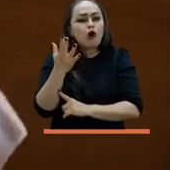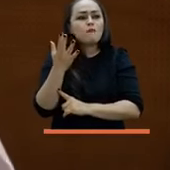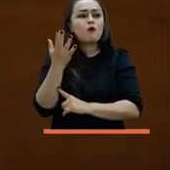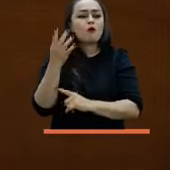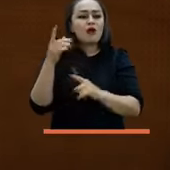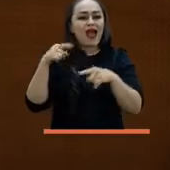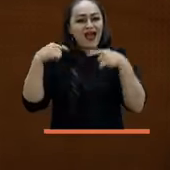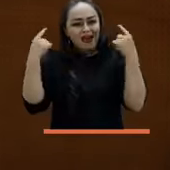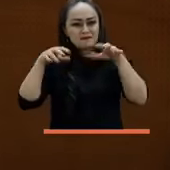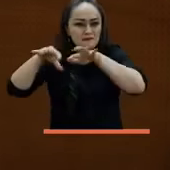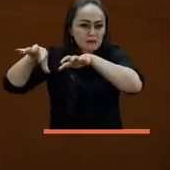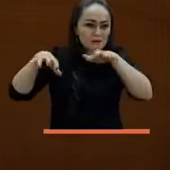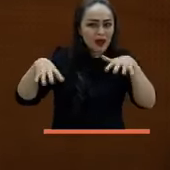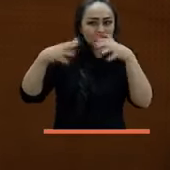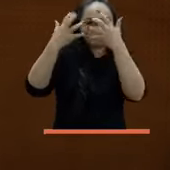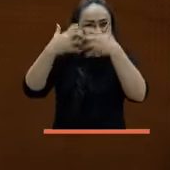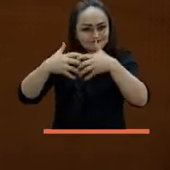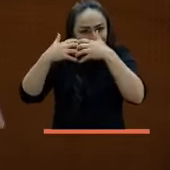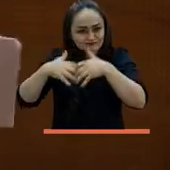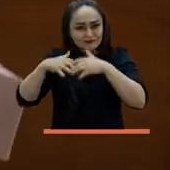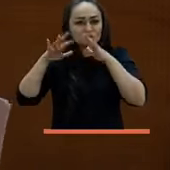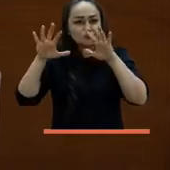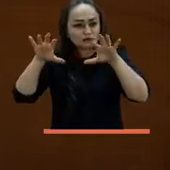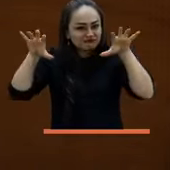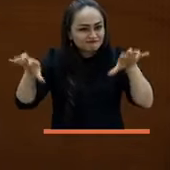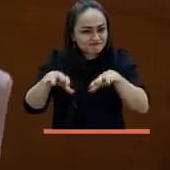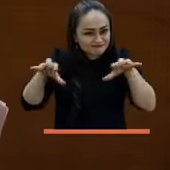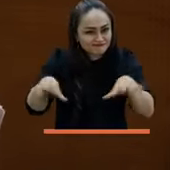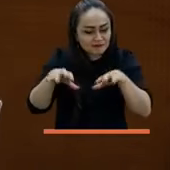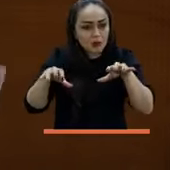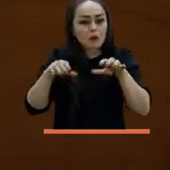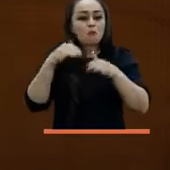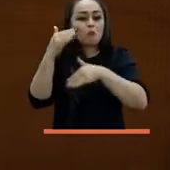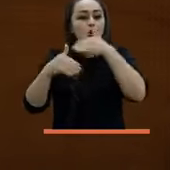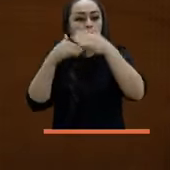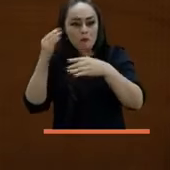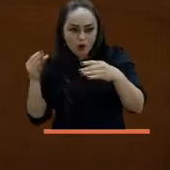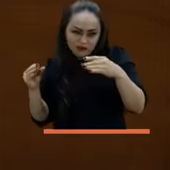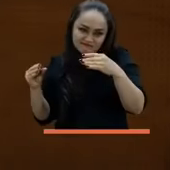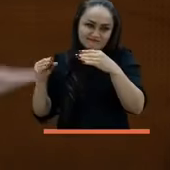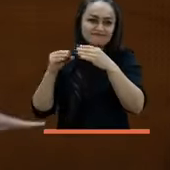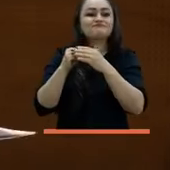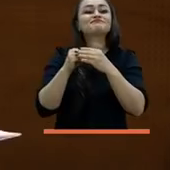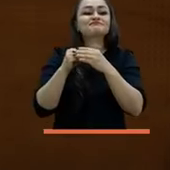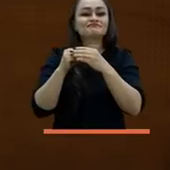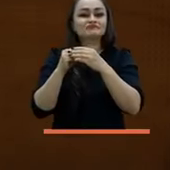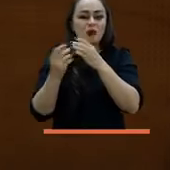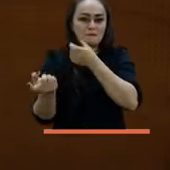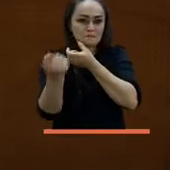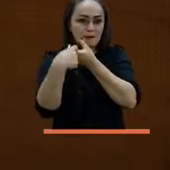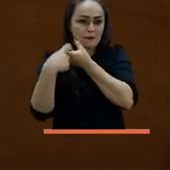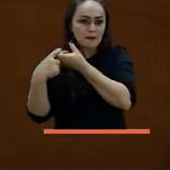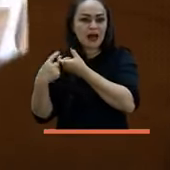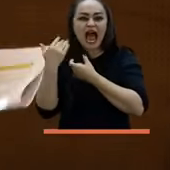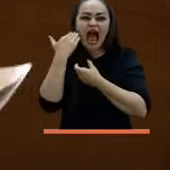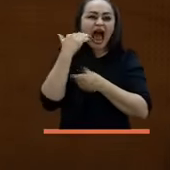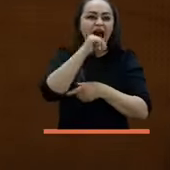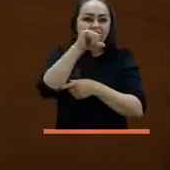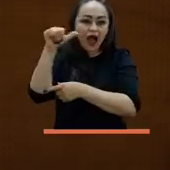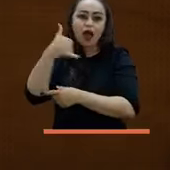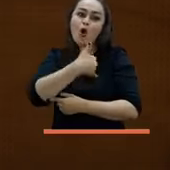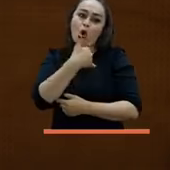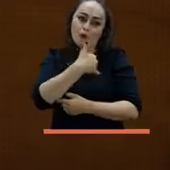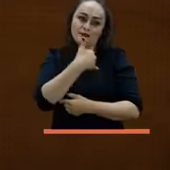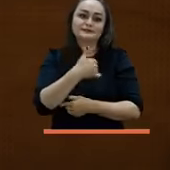diferentes sectores empresariales y productivos podemos promover la incorporación de mujeres y mujeres jóvenes particularmente en